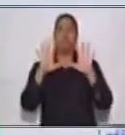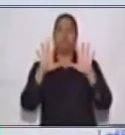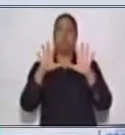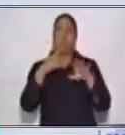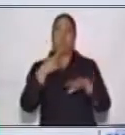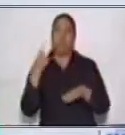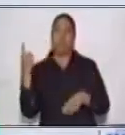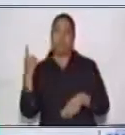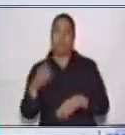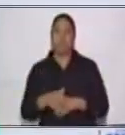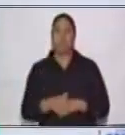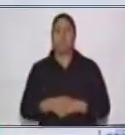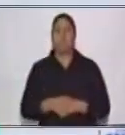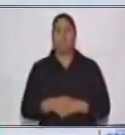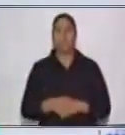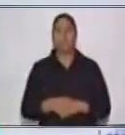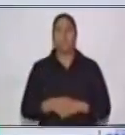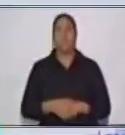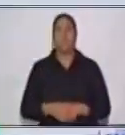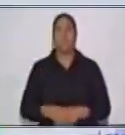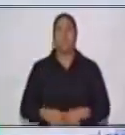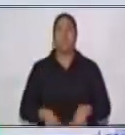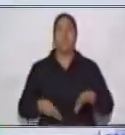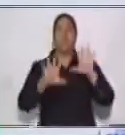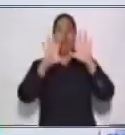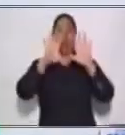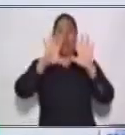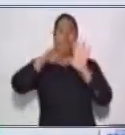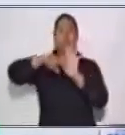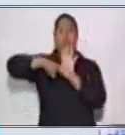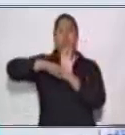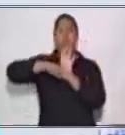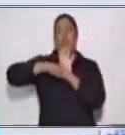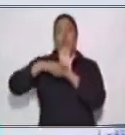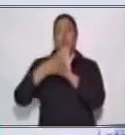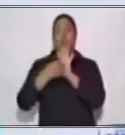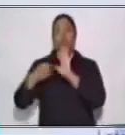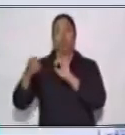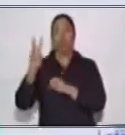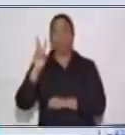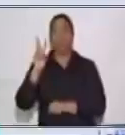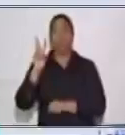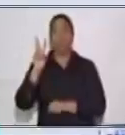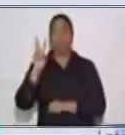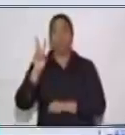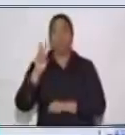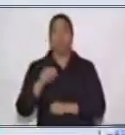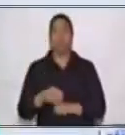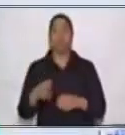a restar los 2. Entonces tenemos